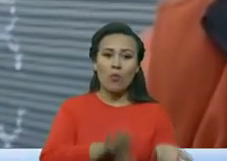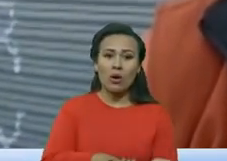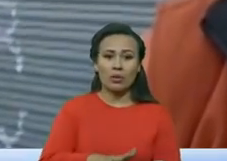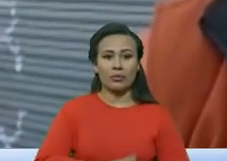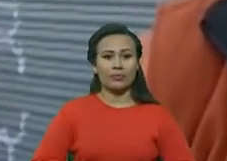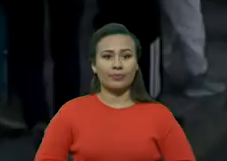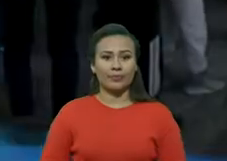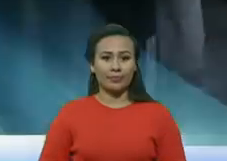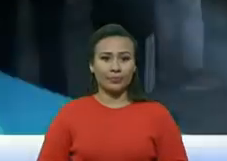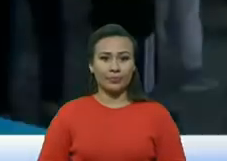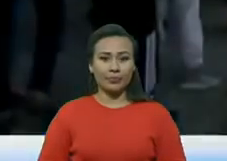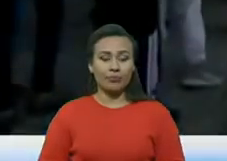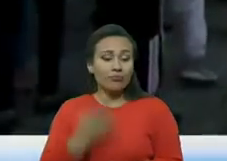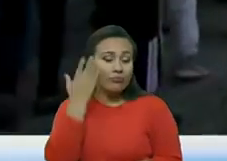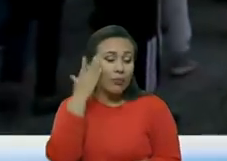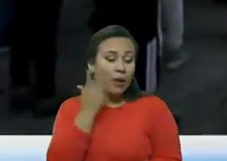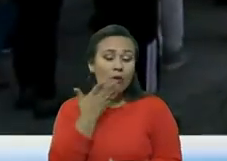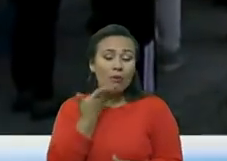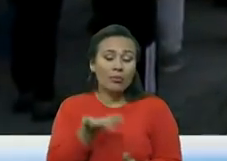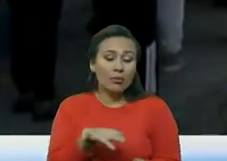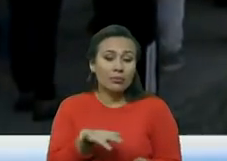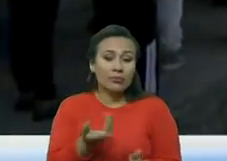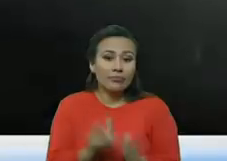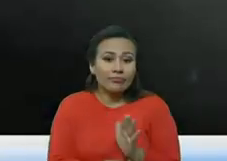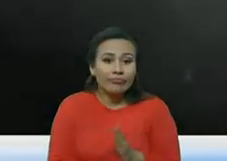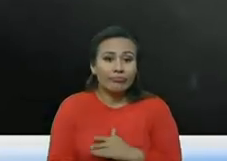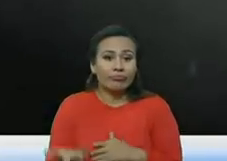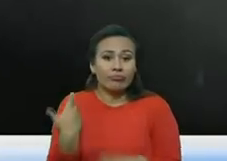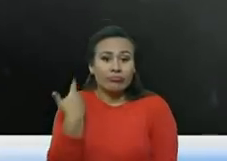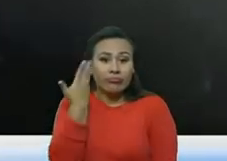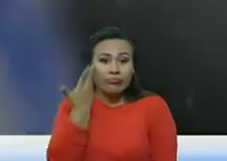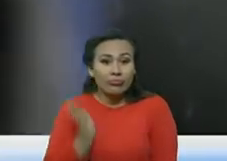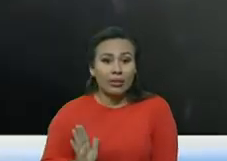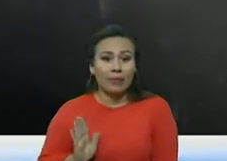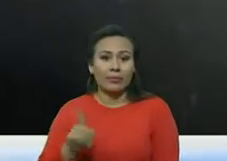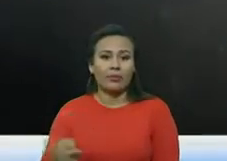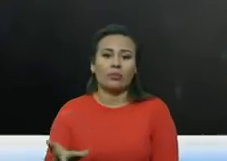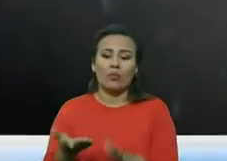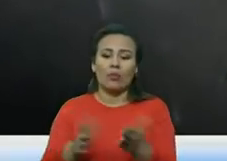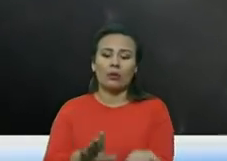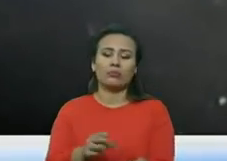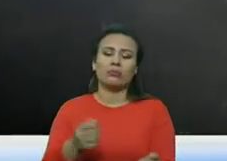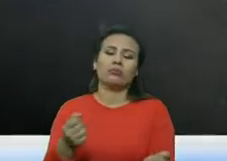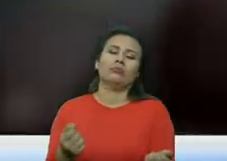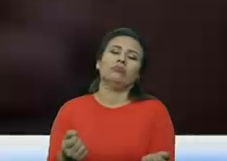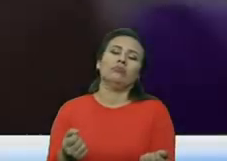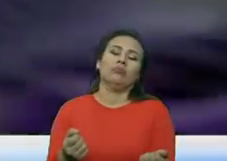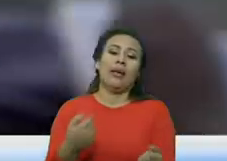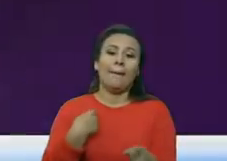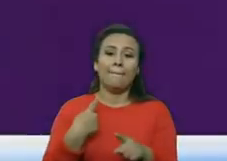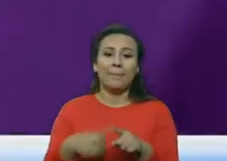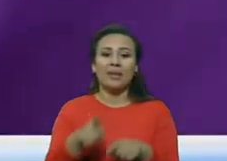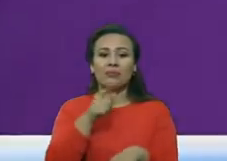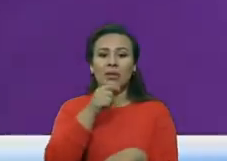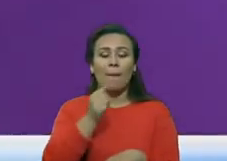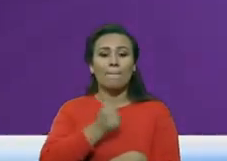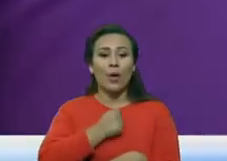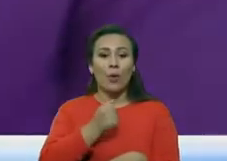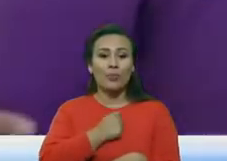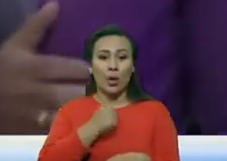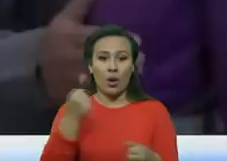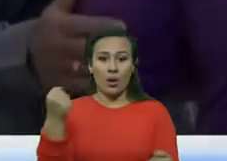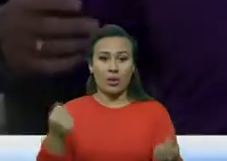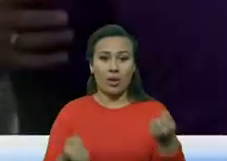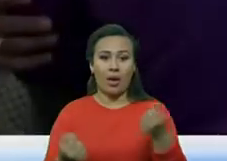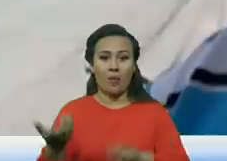qué causa será. No se sabe nada del conductor, ya que el cuerpo se encontraba como copiloto, pero el fallecido sería el propietario del